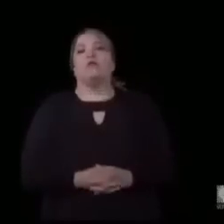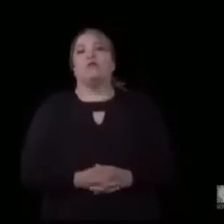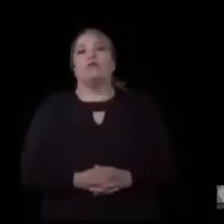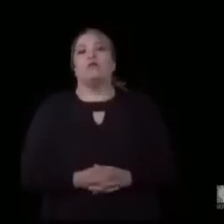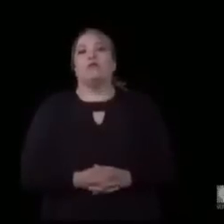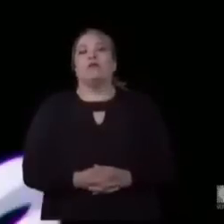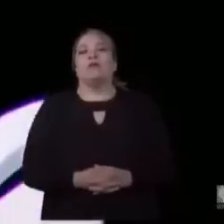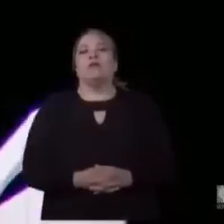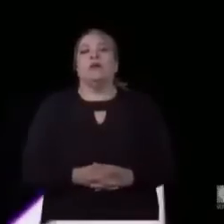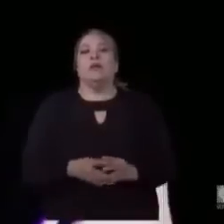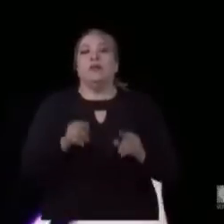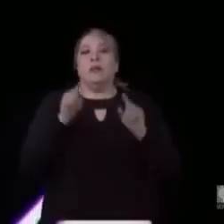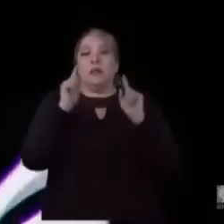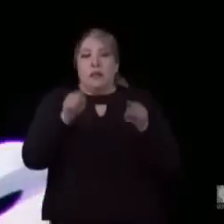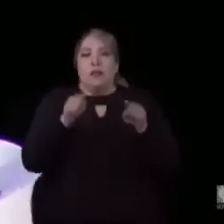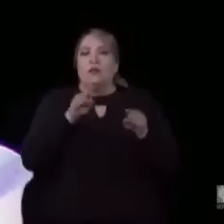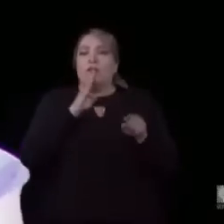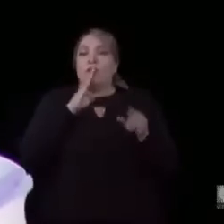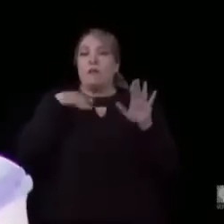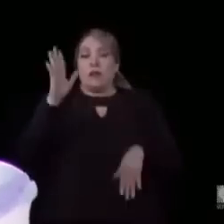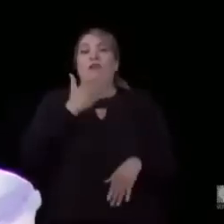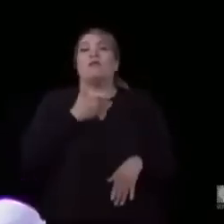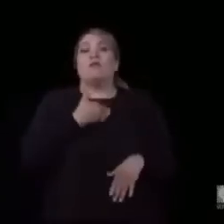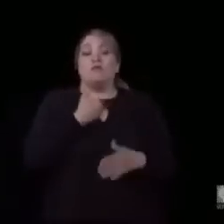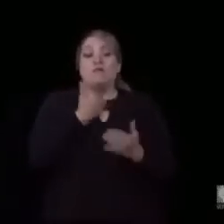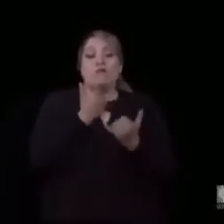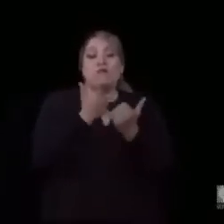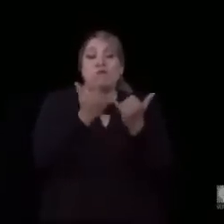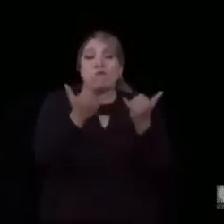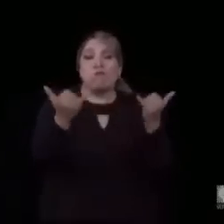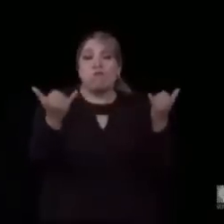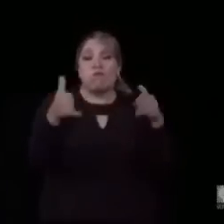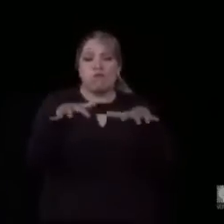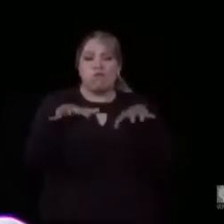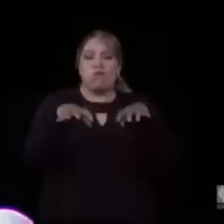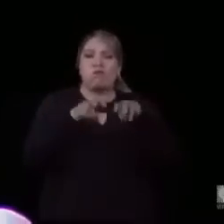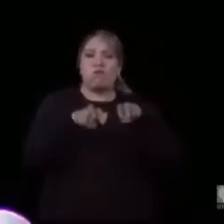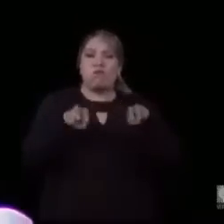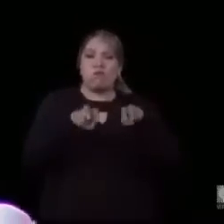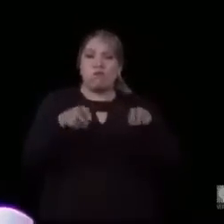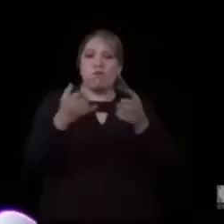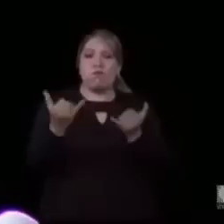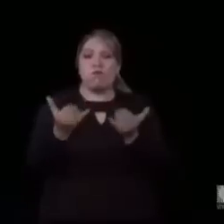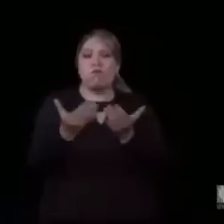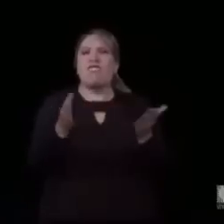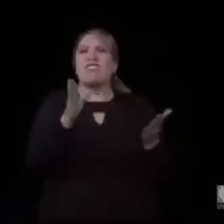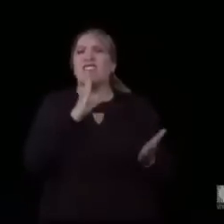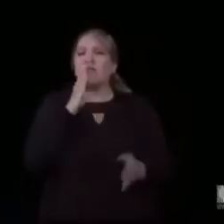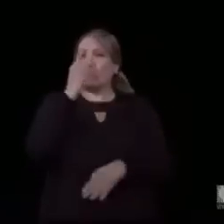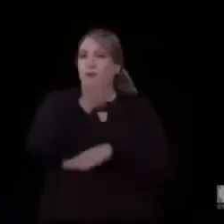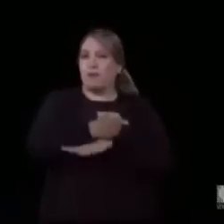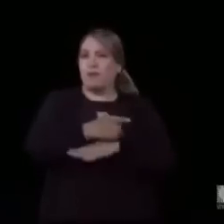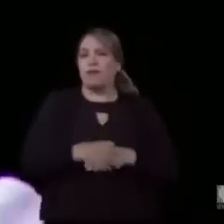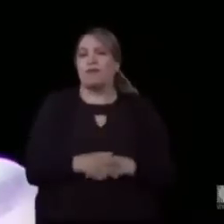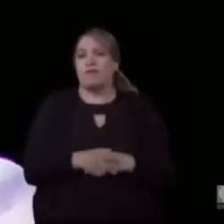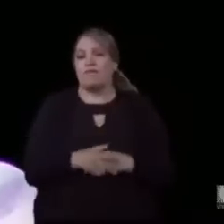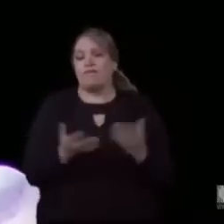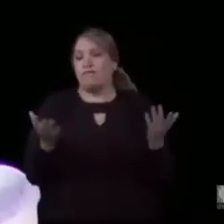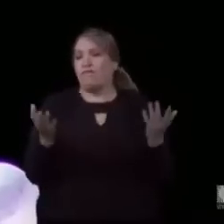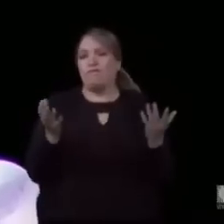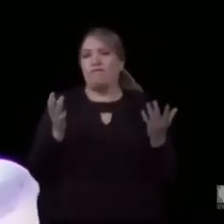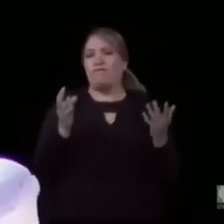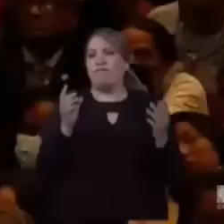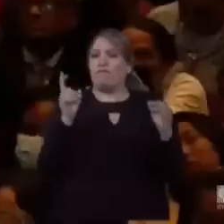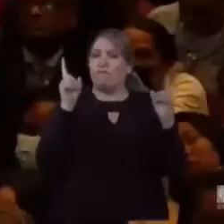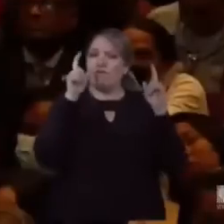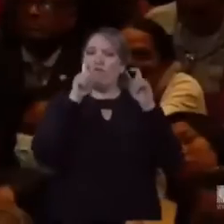La cuestión de fondo las ponen las mamás aquí presentes. ¿Quién dio la orden? Las preguntas son